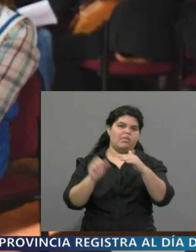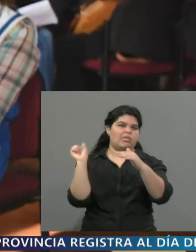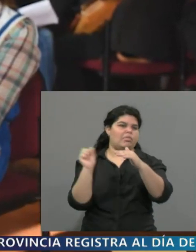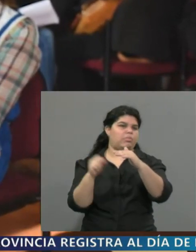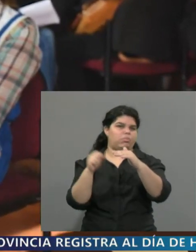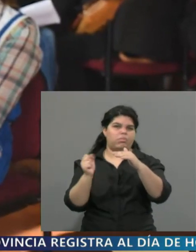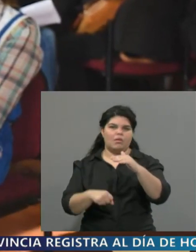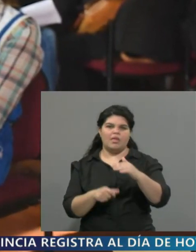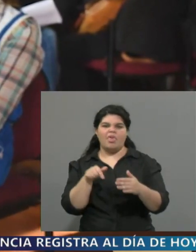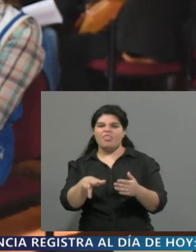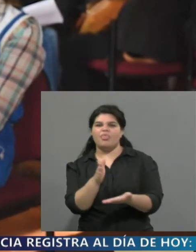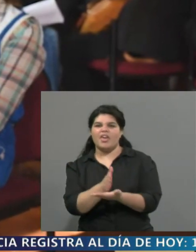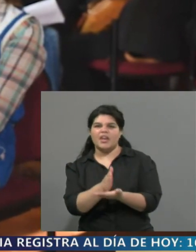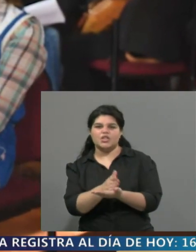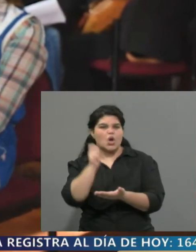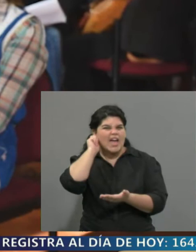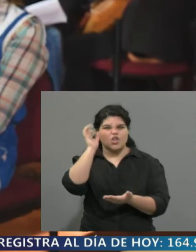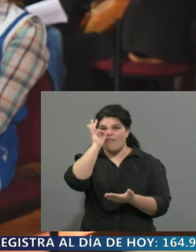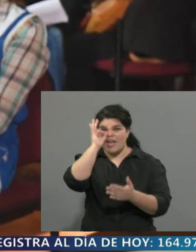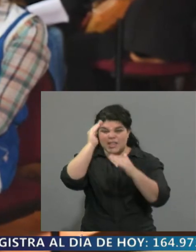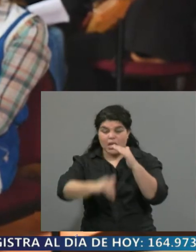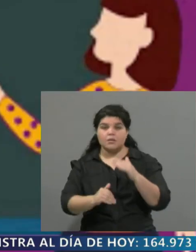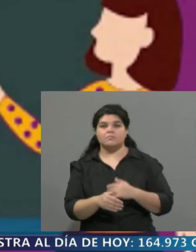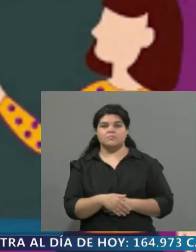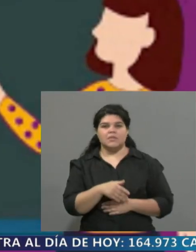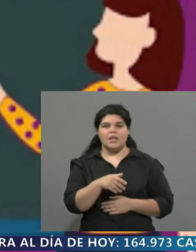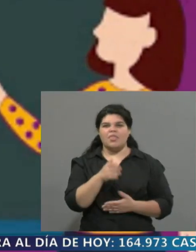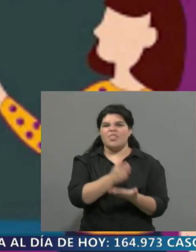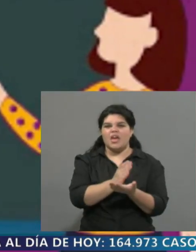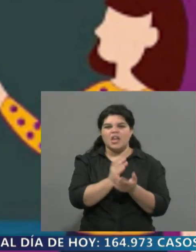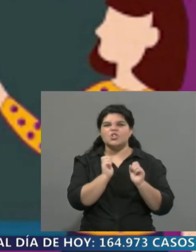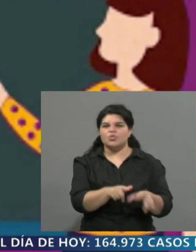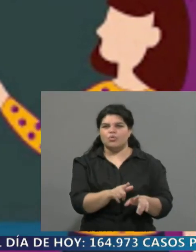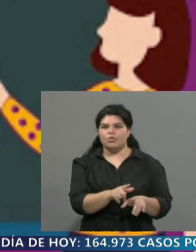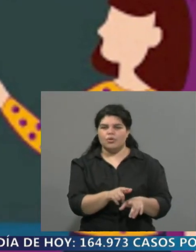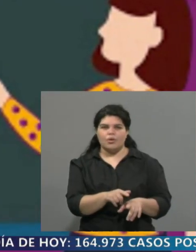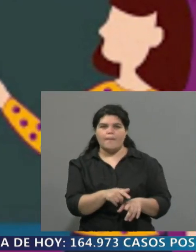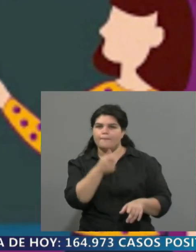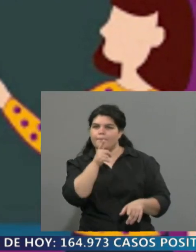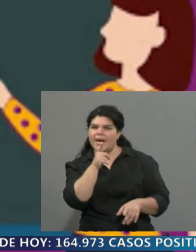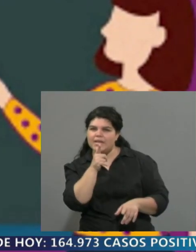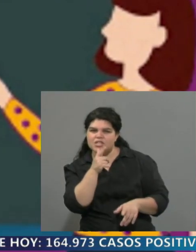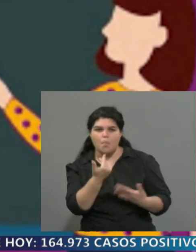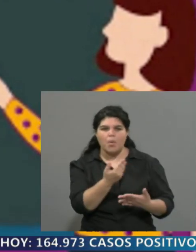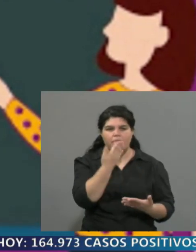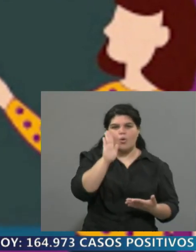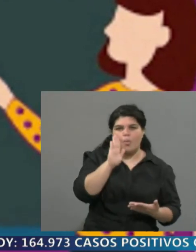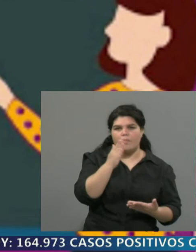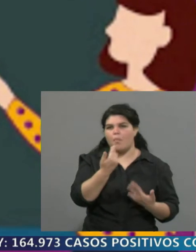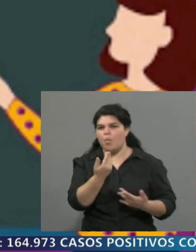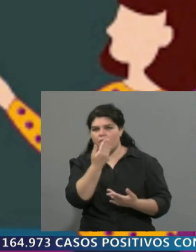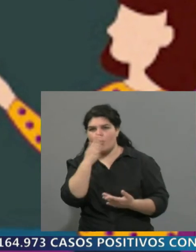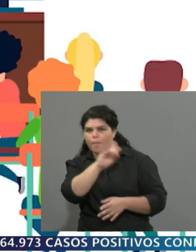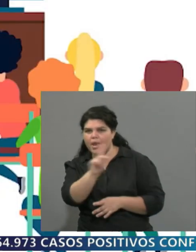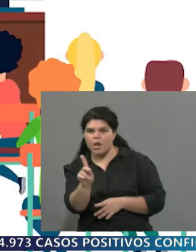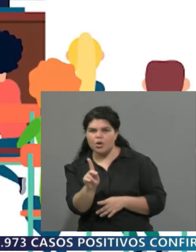son negociables, vamos a decir nosotros, qué está bien, qué está mal, qué les vamos a dar, qué no, no sé, qué pueden hacer,